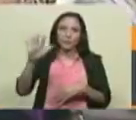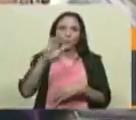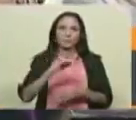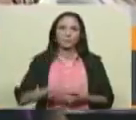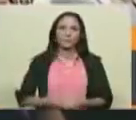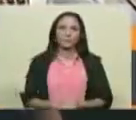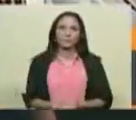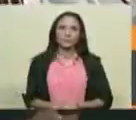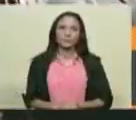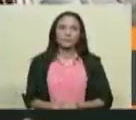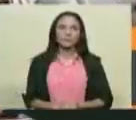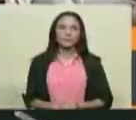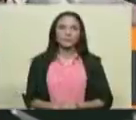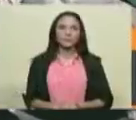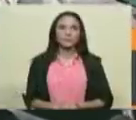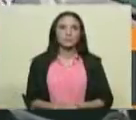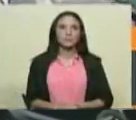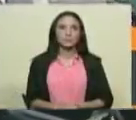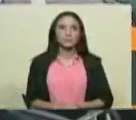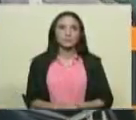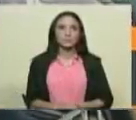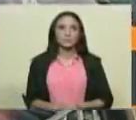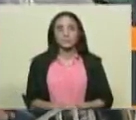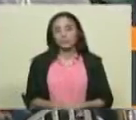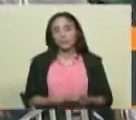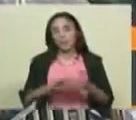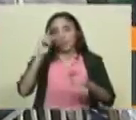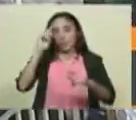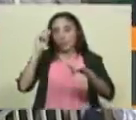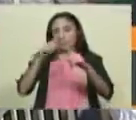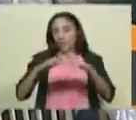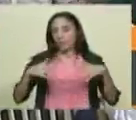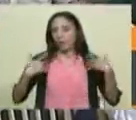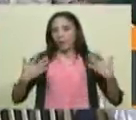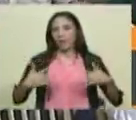venezolana. Esa sería mi felicidad mayor.